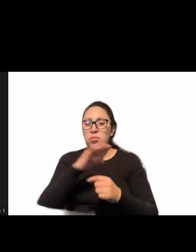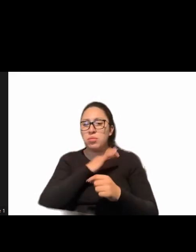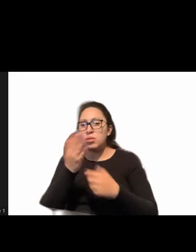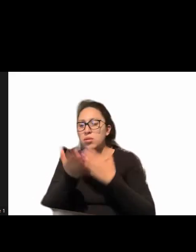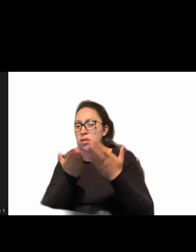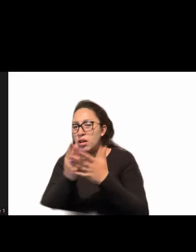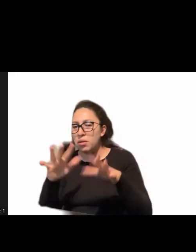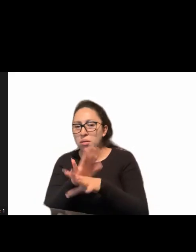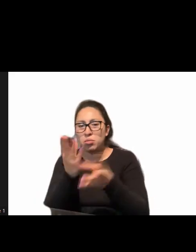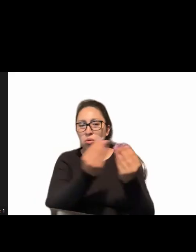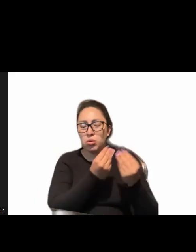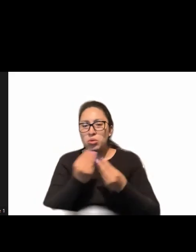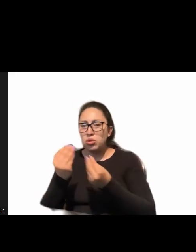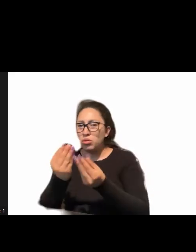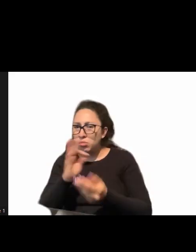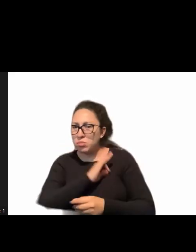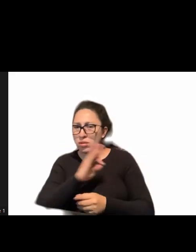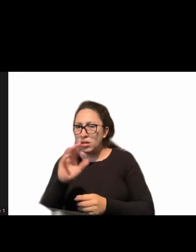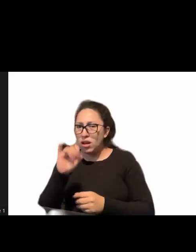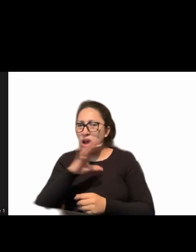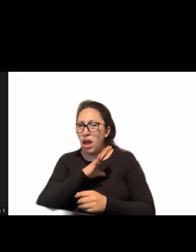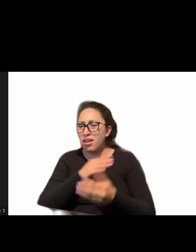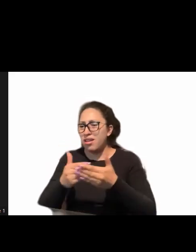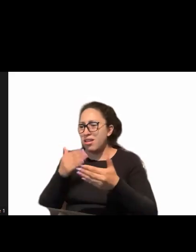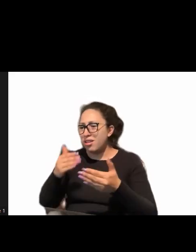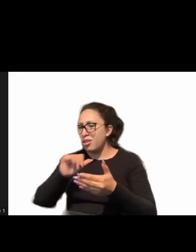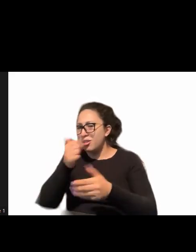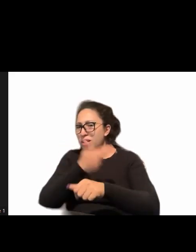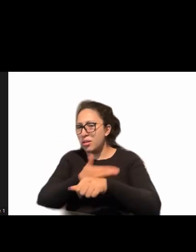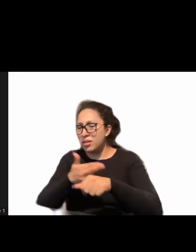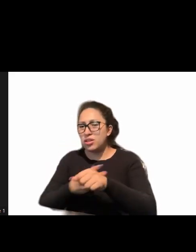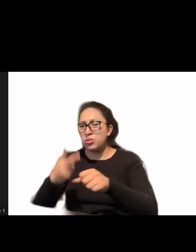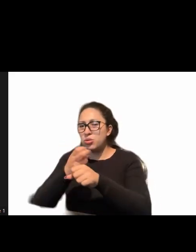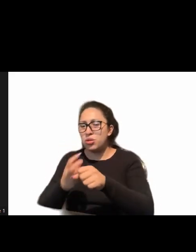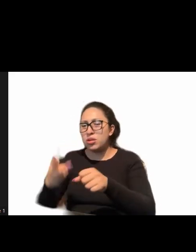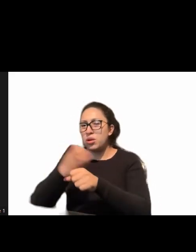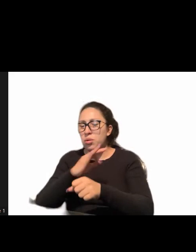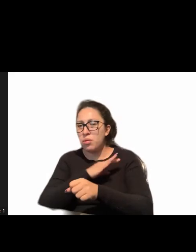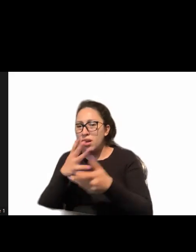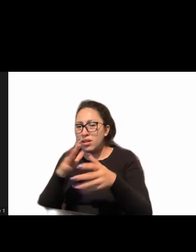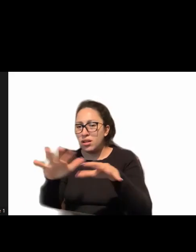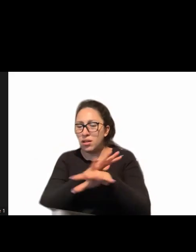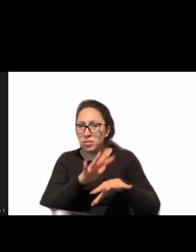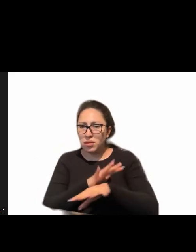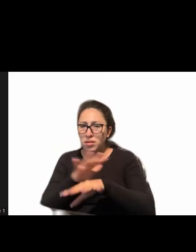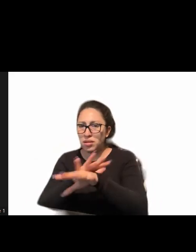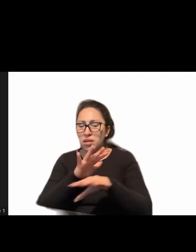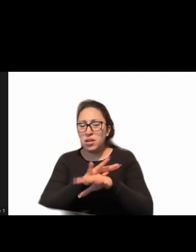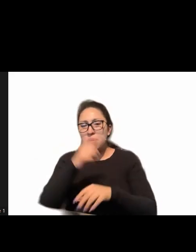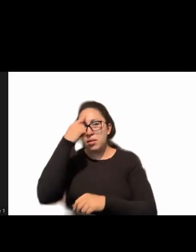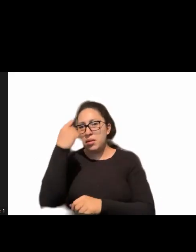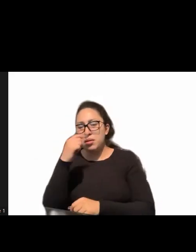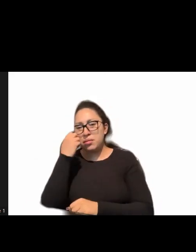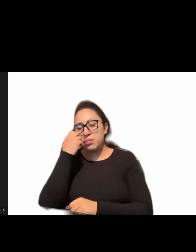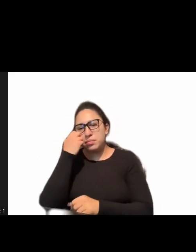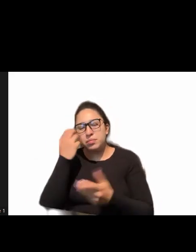maneras, todavía se pueden revisar muchas cosas, pues tendrá los tiempos correspondientes para plantearse. Yo creo que todos conocemos